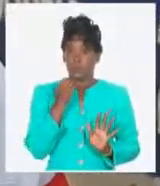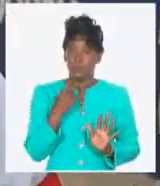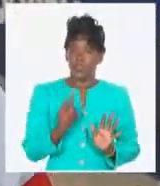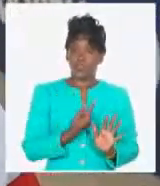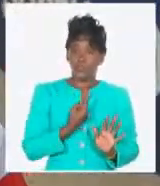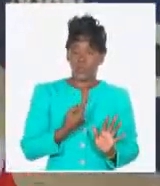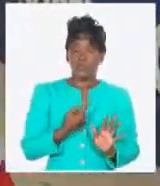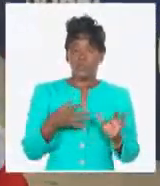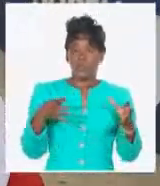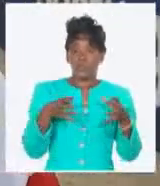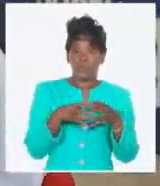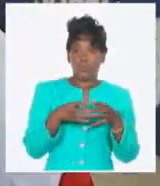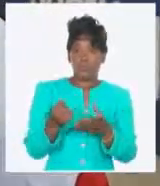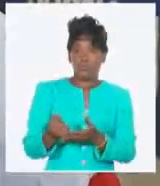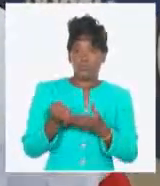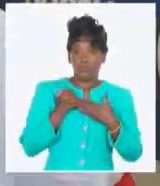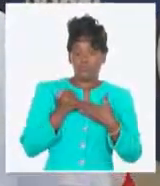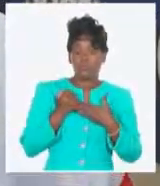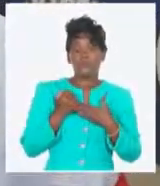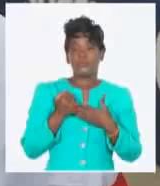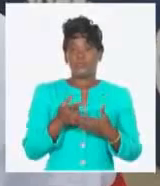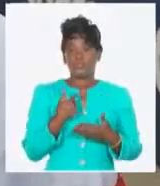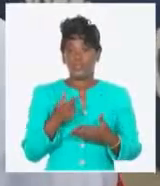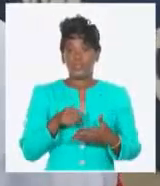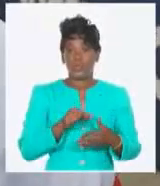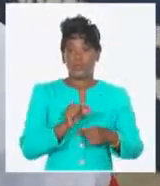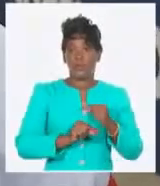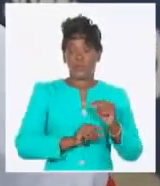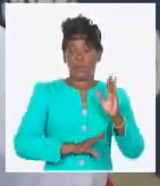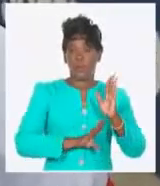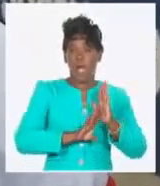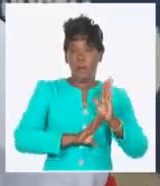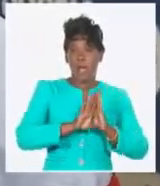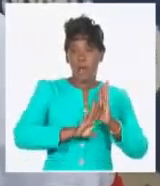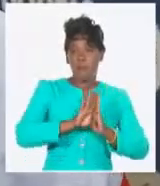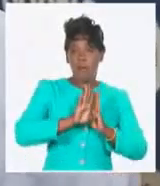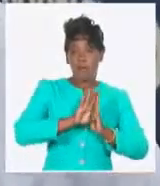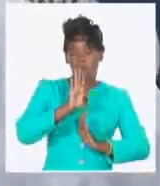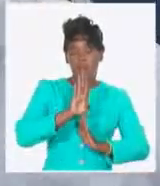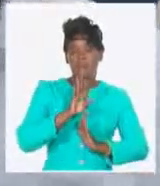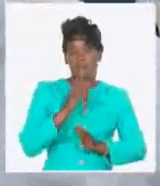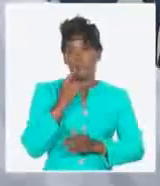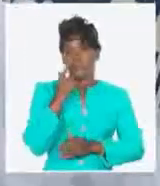el equipo, ¿sabes? Ya que uno ha podido estar varios años en la liga profesional, ¿sabes?